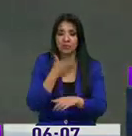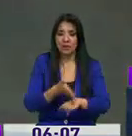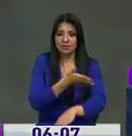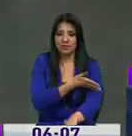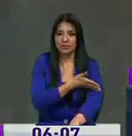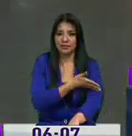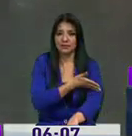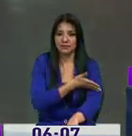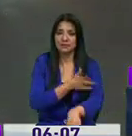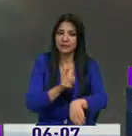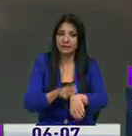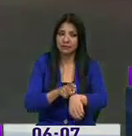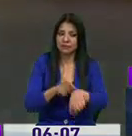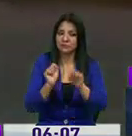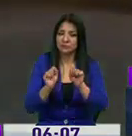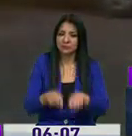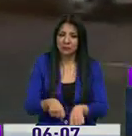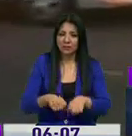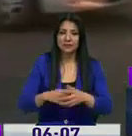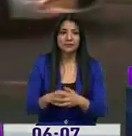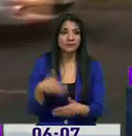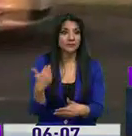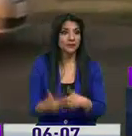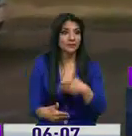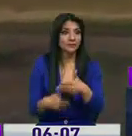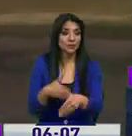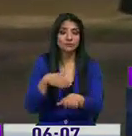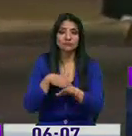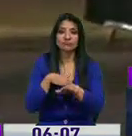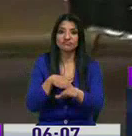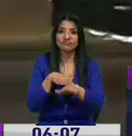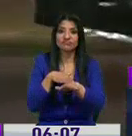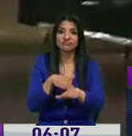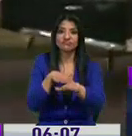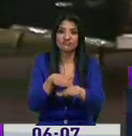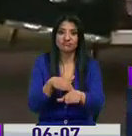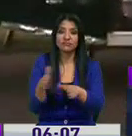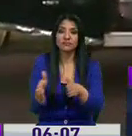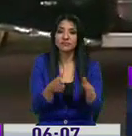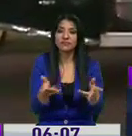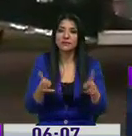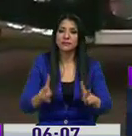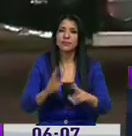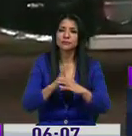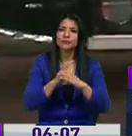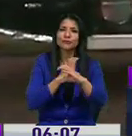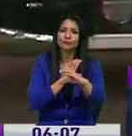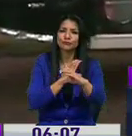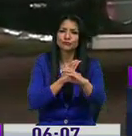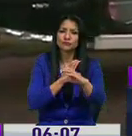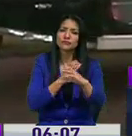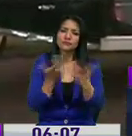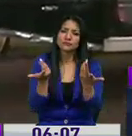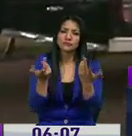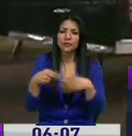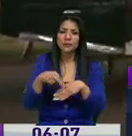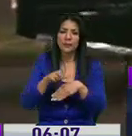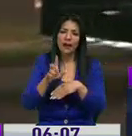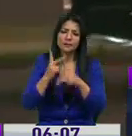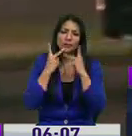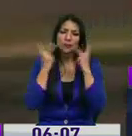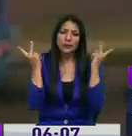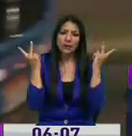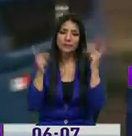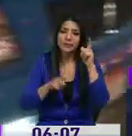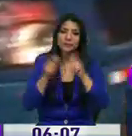esta vía lo antes posible porque luego se puede con gestionar aún más también hay mucho bus de transporte público y la gente que